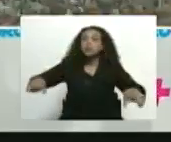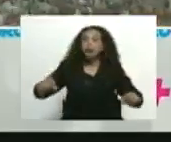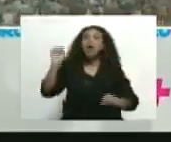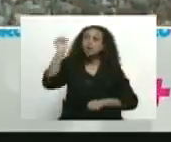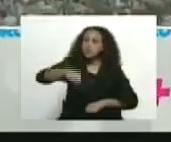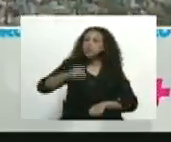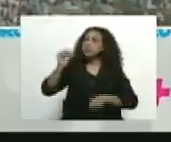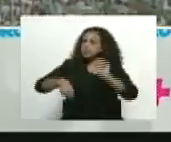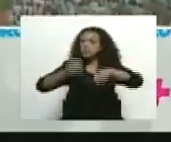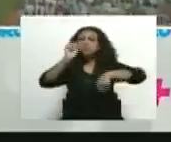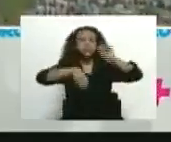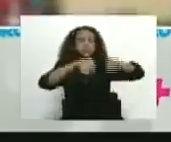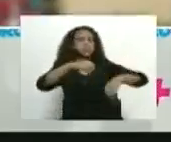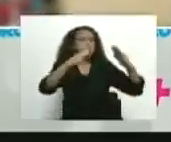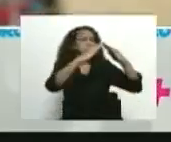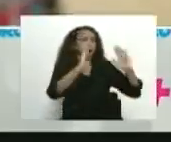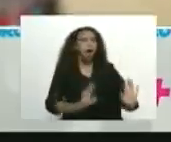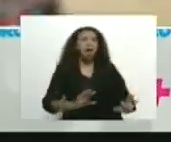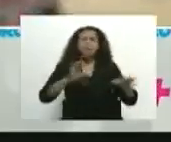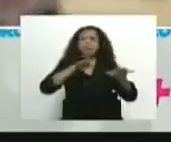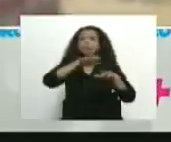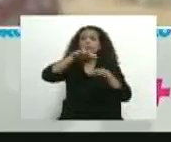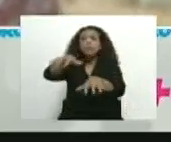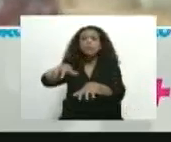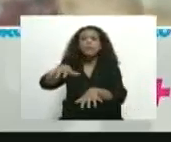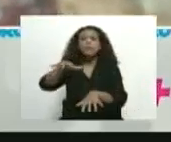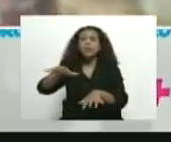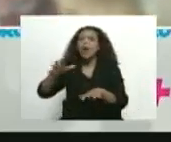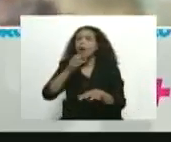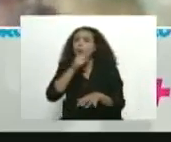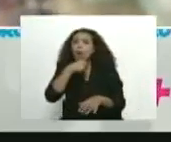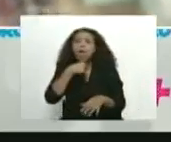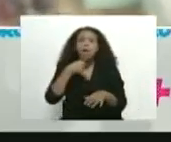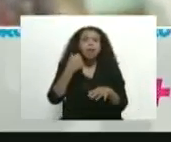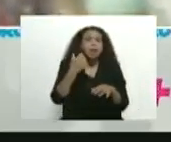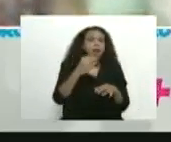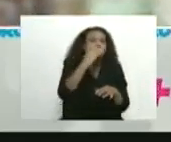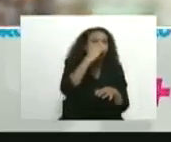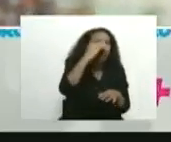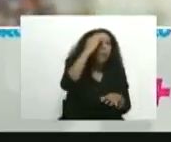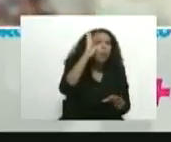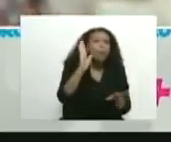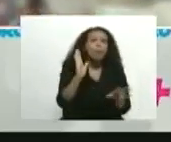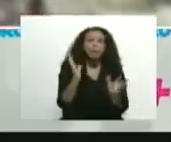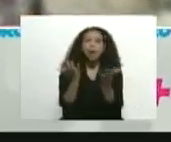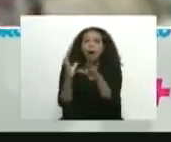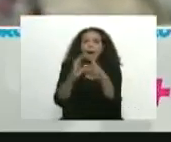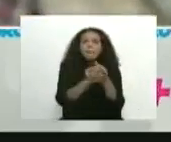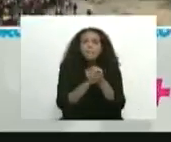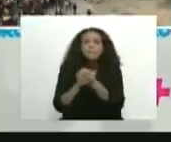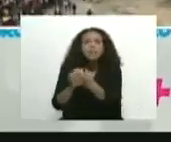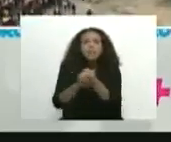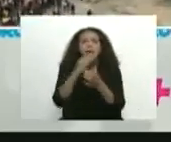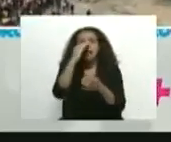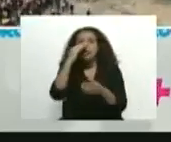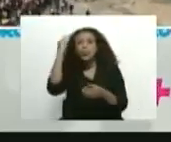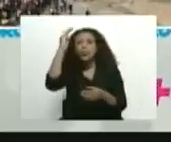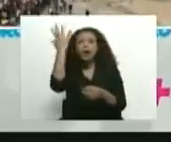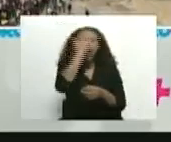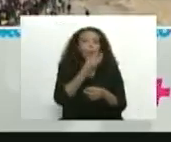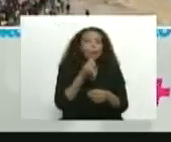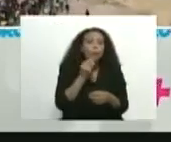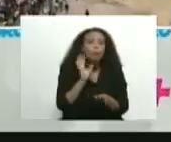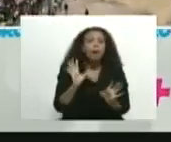sea, la gente saliendo de sus casas a la marcha, y veíamos a los abuelitos, a las personas de la tercera edad, a los compañeros adultos, a los